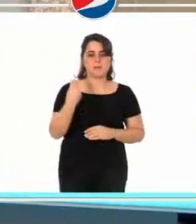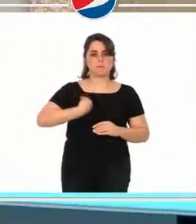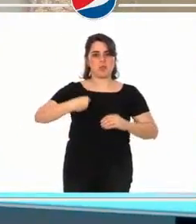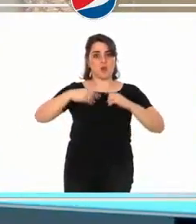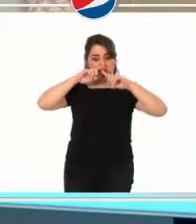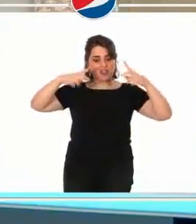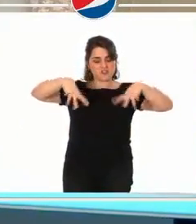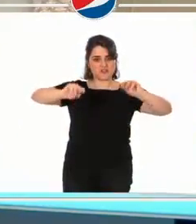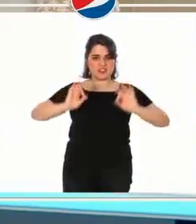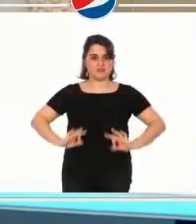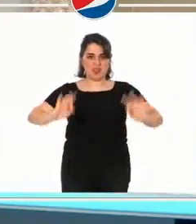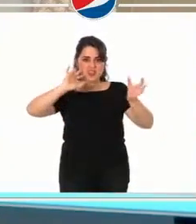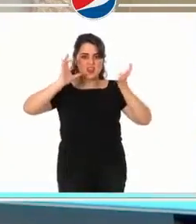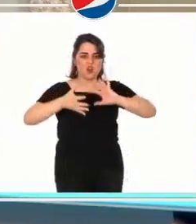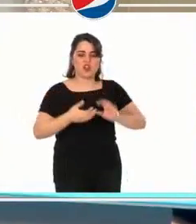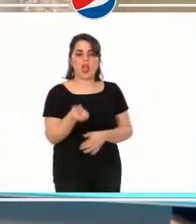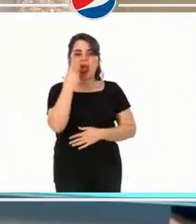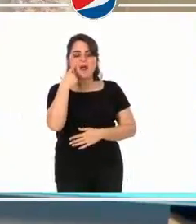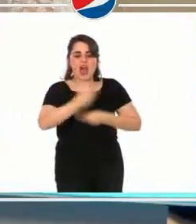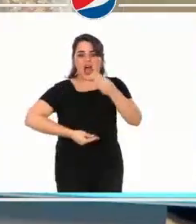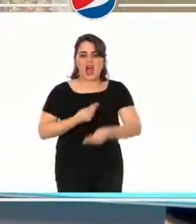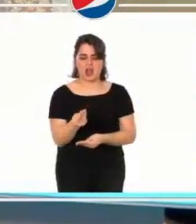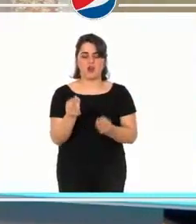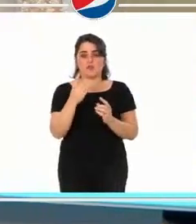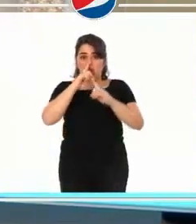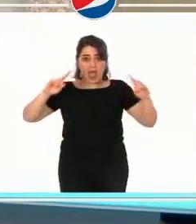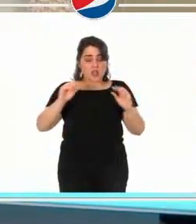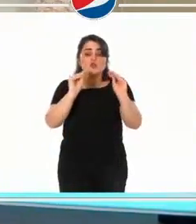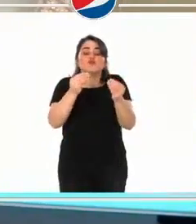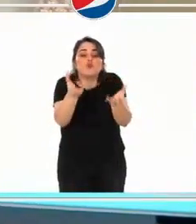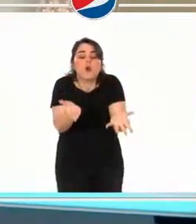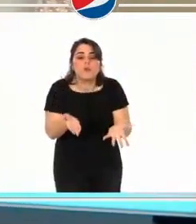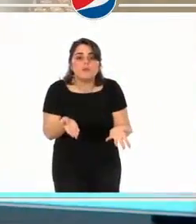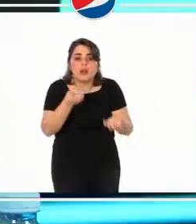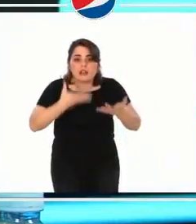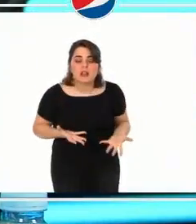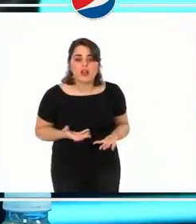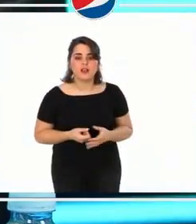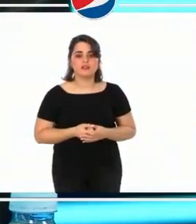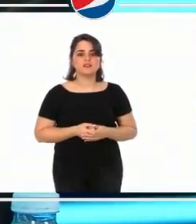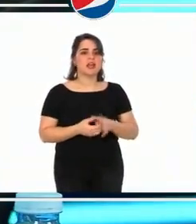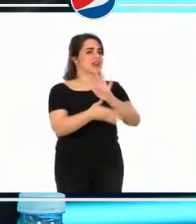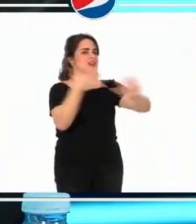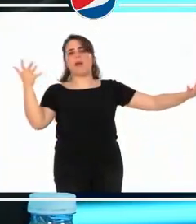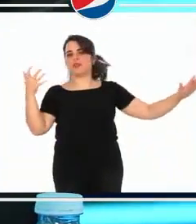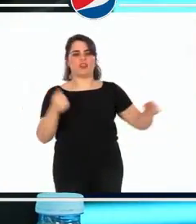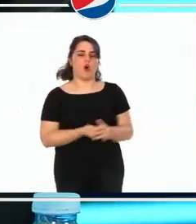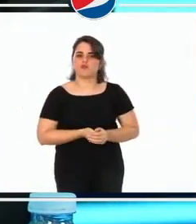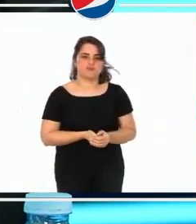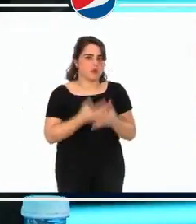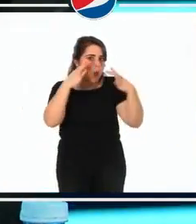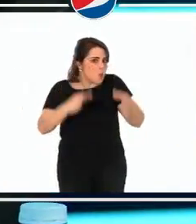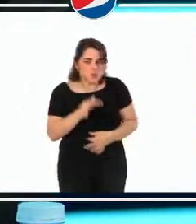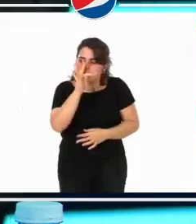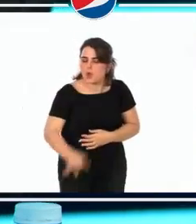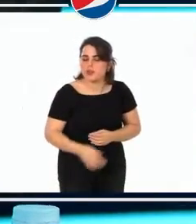especial. Bien, cara. Sí, a ver lo tuyo, venga. Ander, es que no sé. Titular, Ander. Rápido, se va a pasar rápido, te lo juro, no me he enterado de nada. O sea, yo la